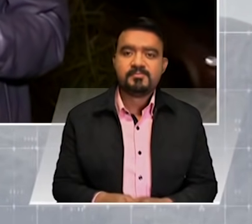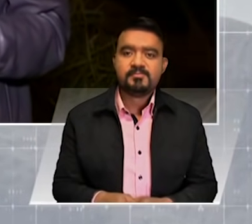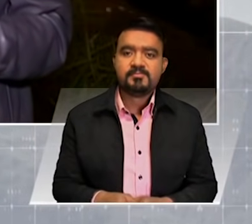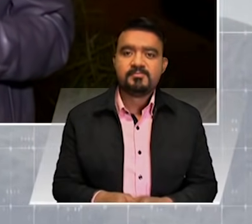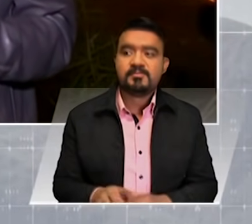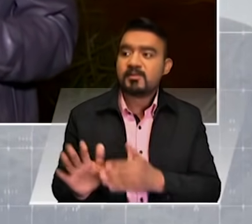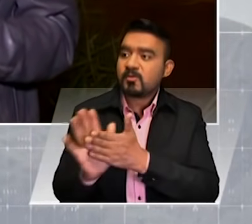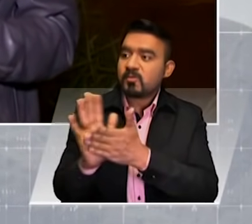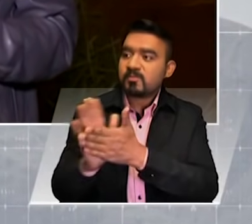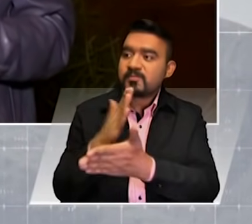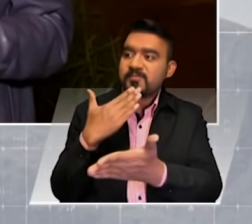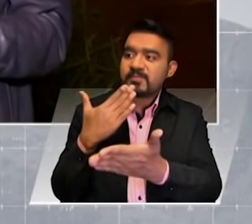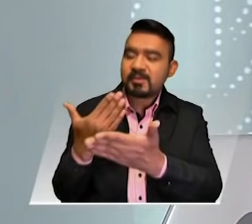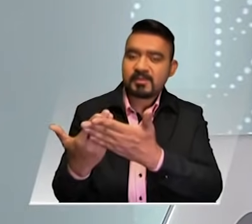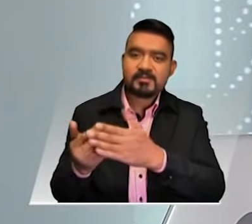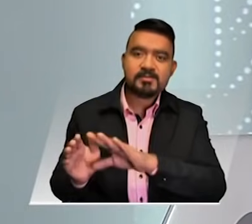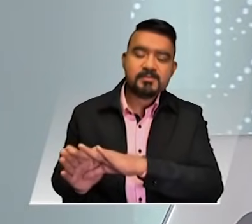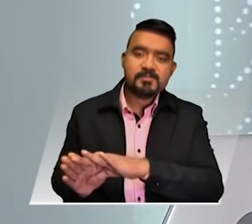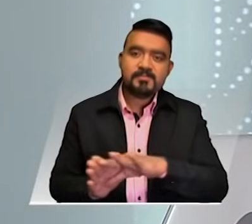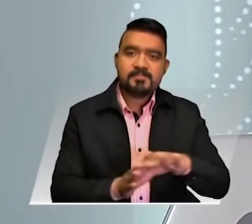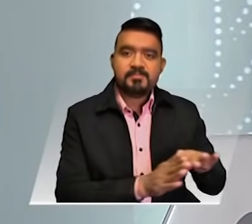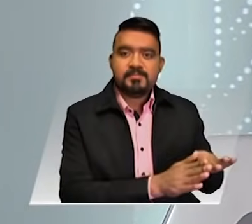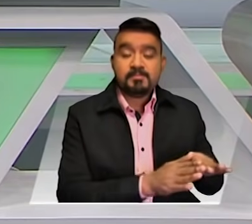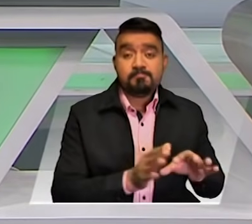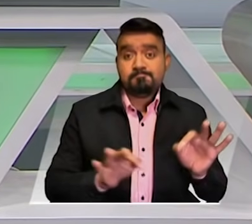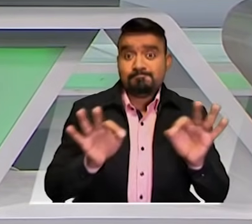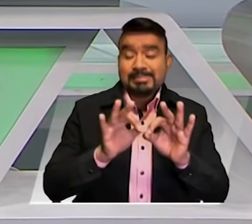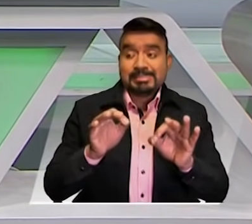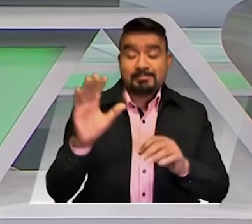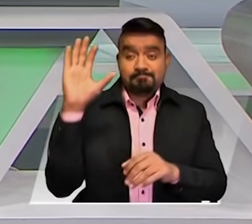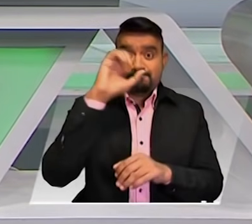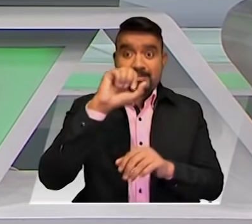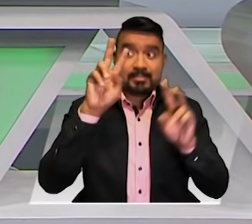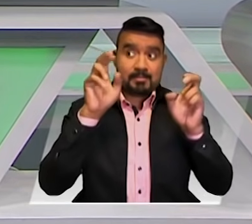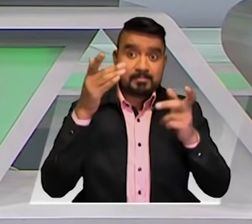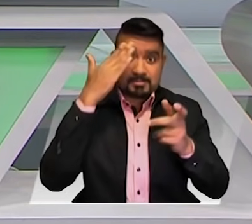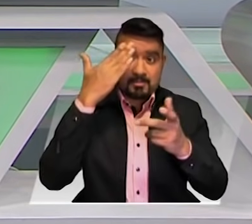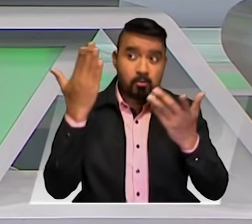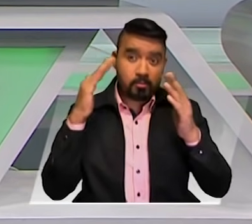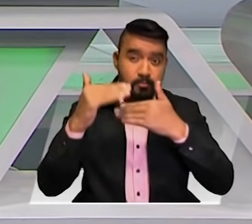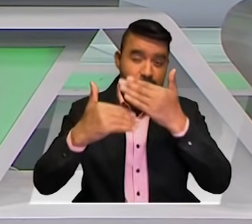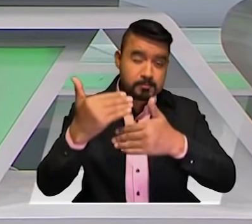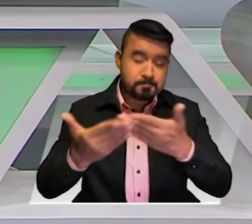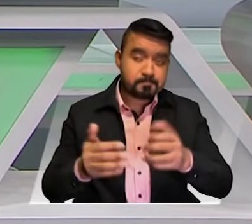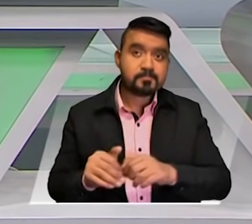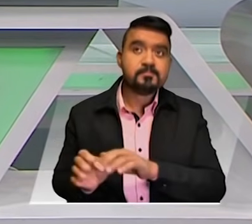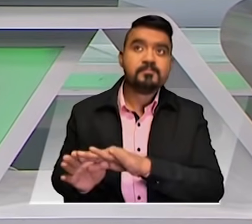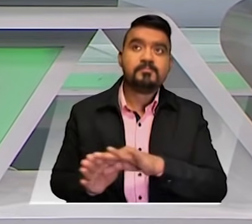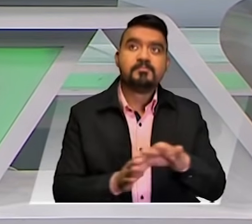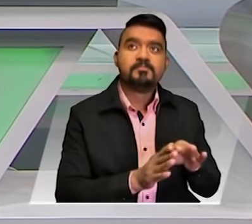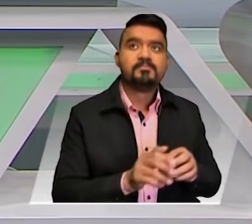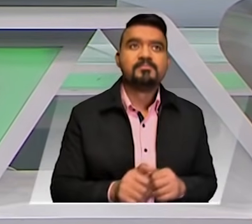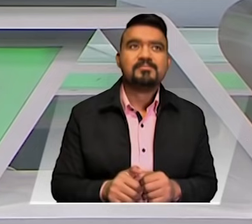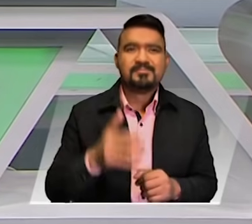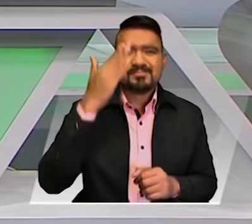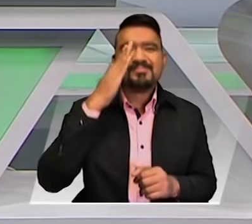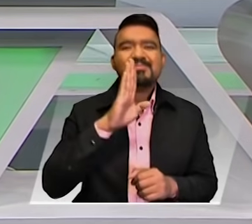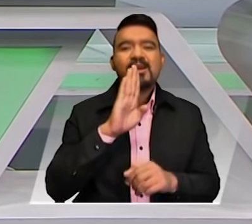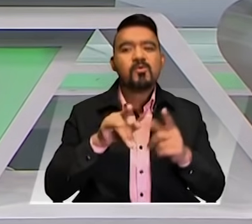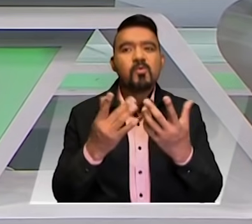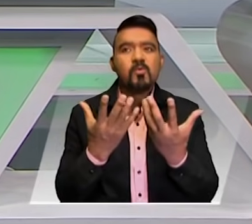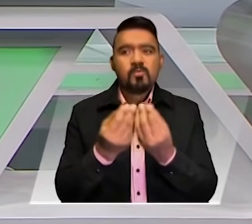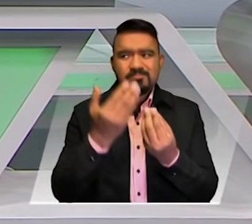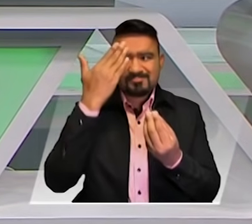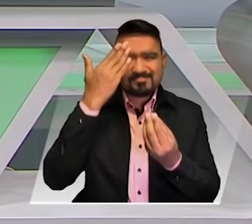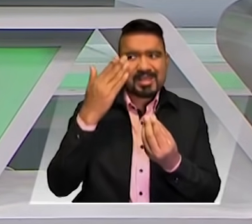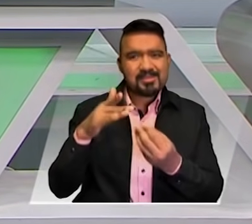muchas gracias. Feliz retorno a los viajeros y seguimos atentos a esta situación. Y aunque la Agencia Nacional de Infraestructura ya abrió la posibilidad de retirar el peaje